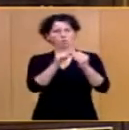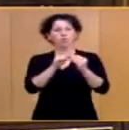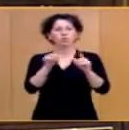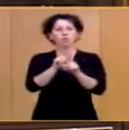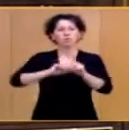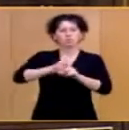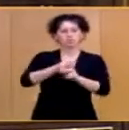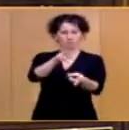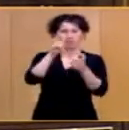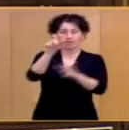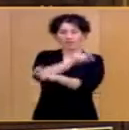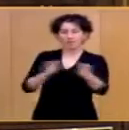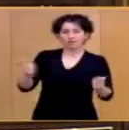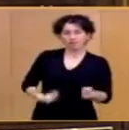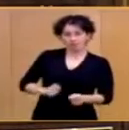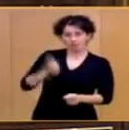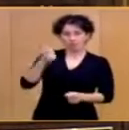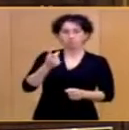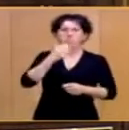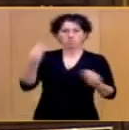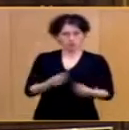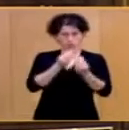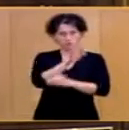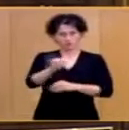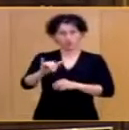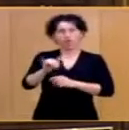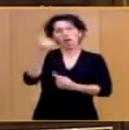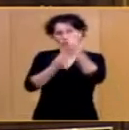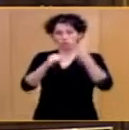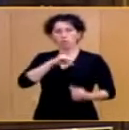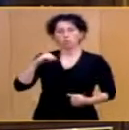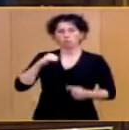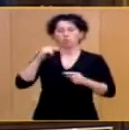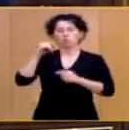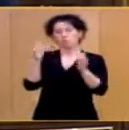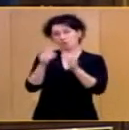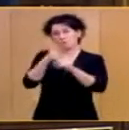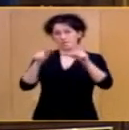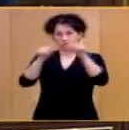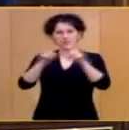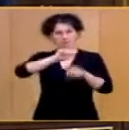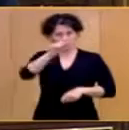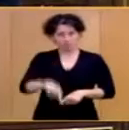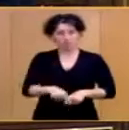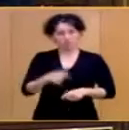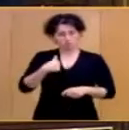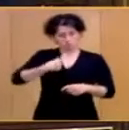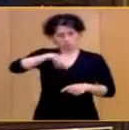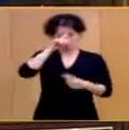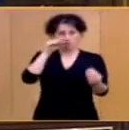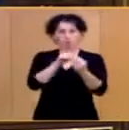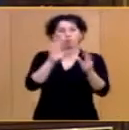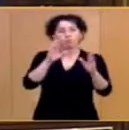sobre las rentas más bajas y sobre los autónomos y algunos segmentos de las pymes. Pero estas medidas deben de ir acompañadas